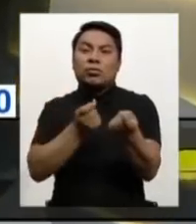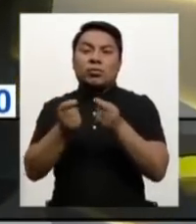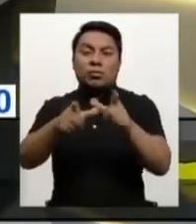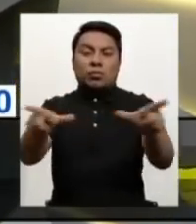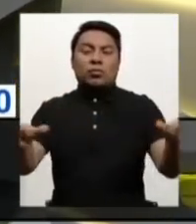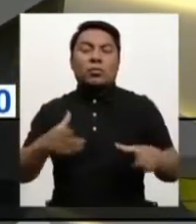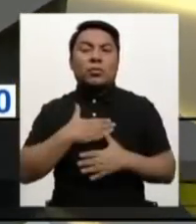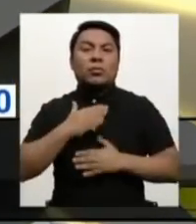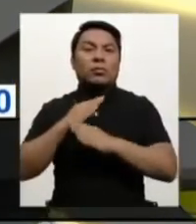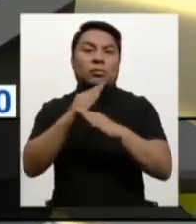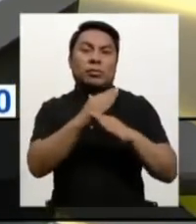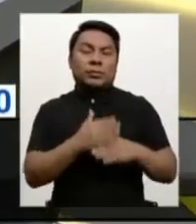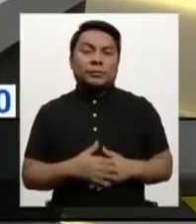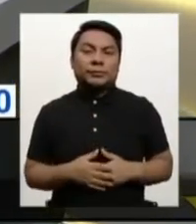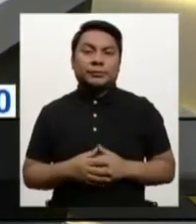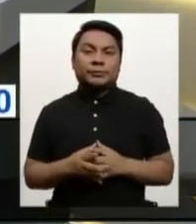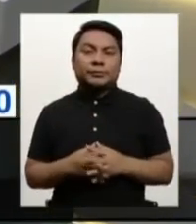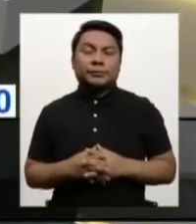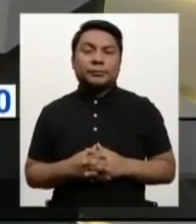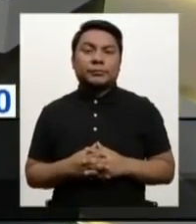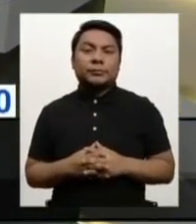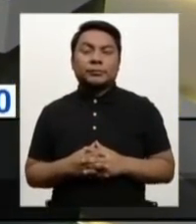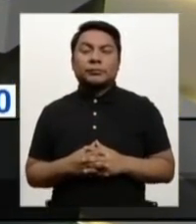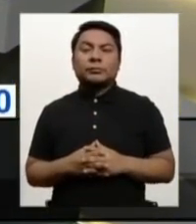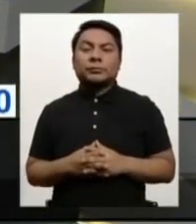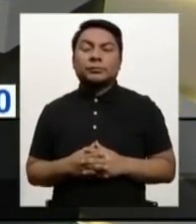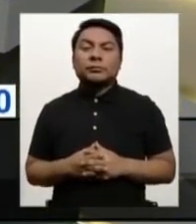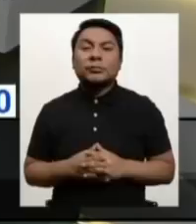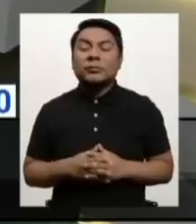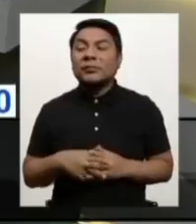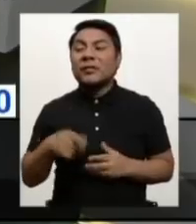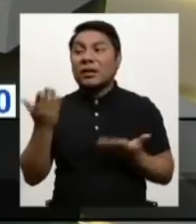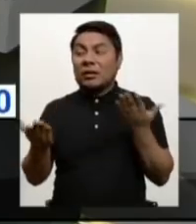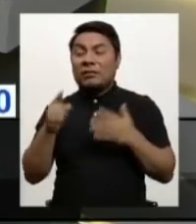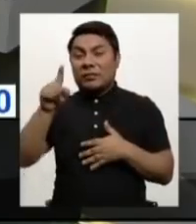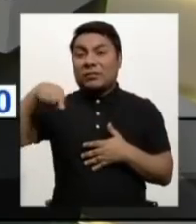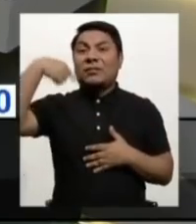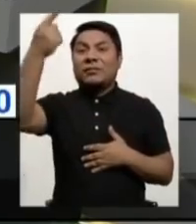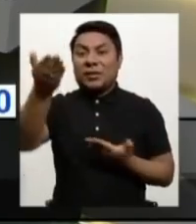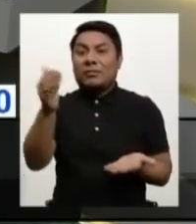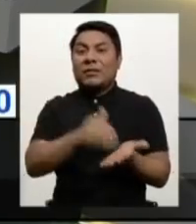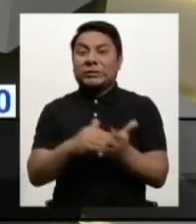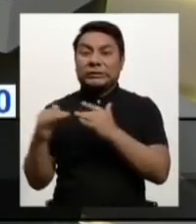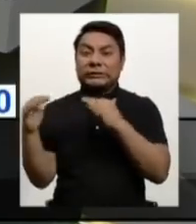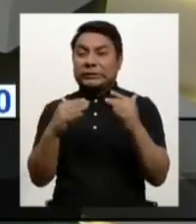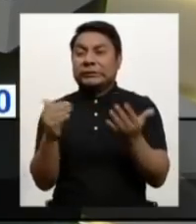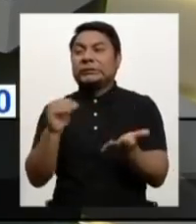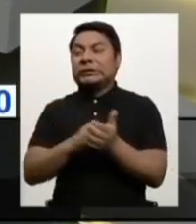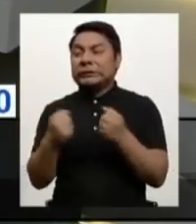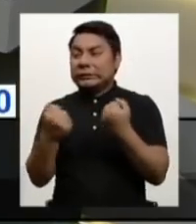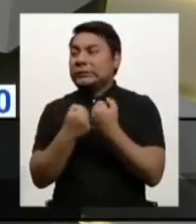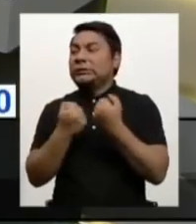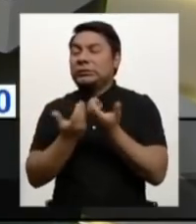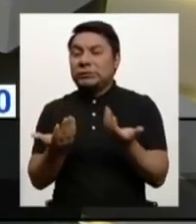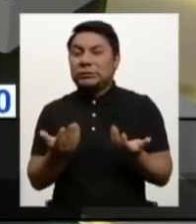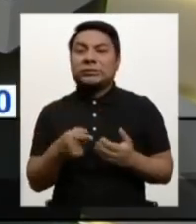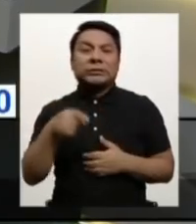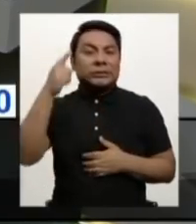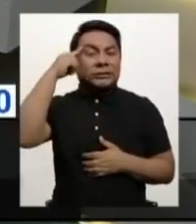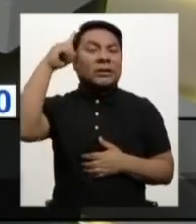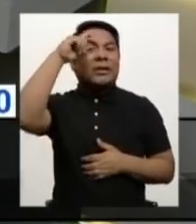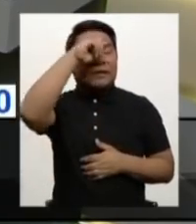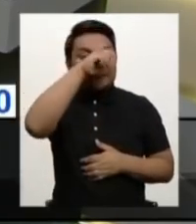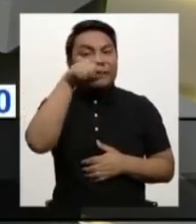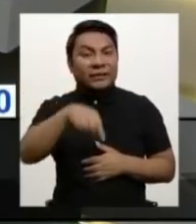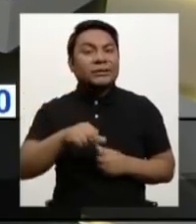que evacúe el estado islámico y eso será un siguiente escenario probablemente sin embargo el escenario difícil va a